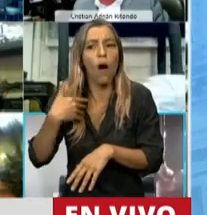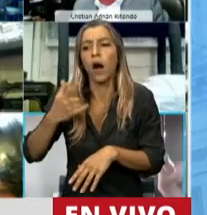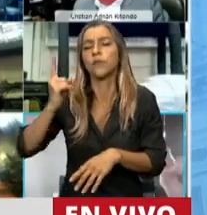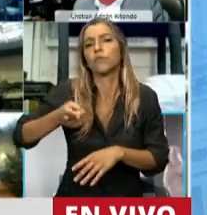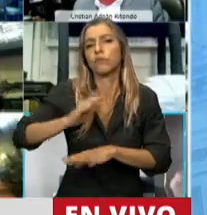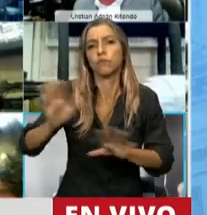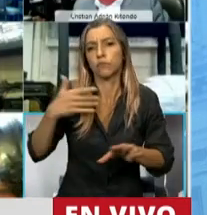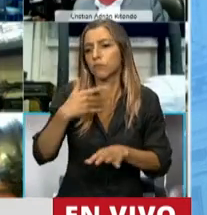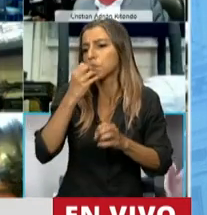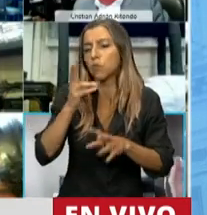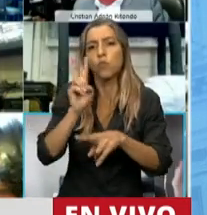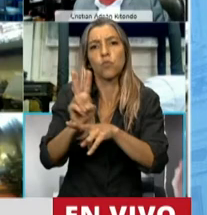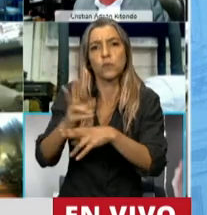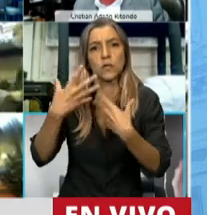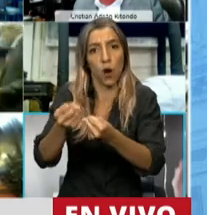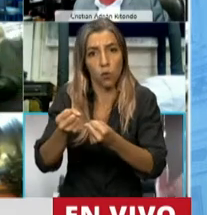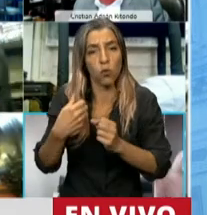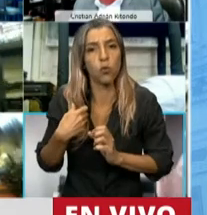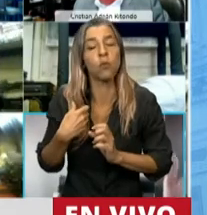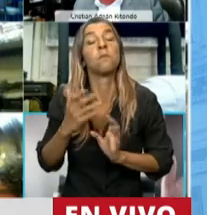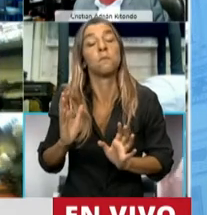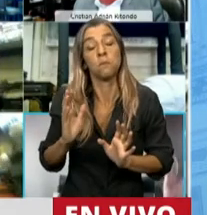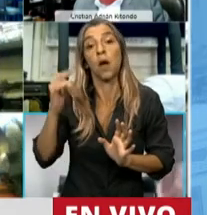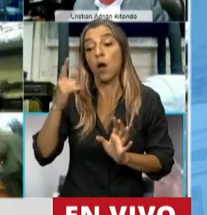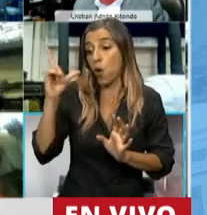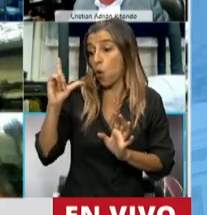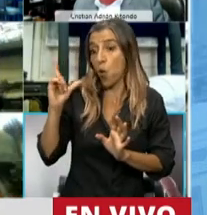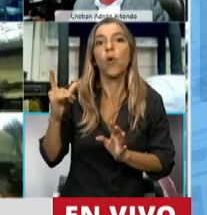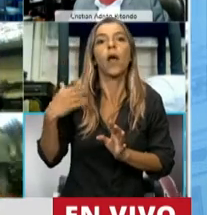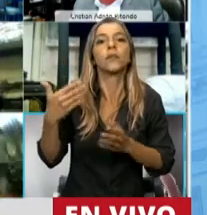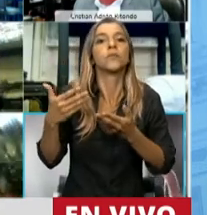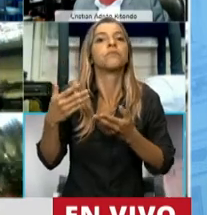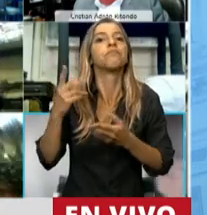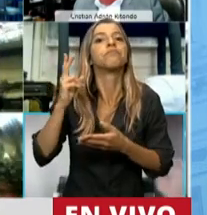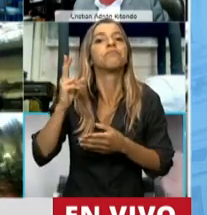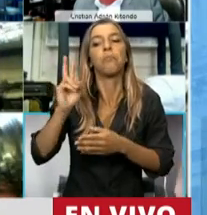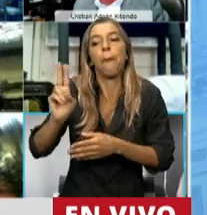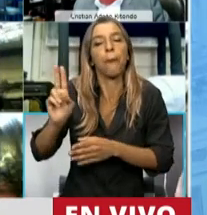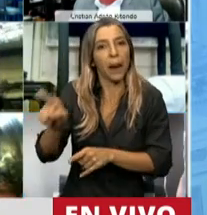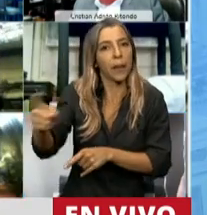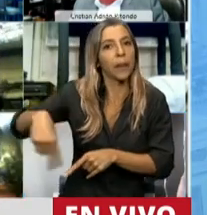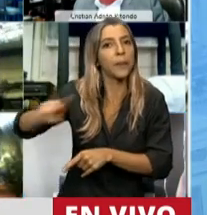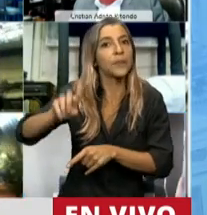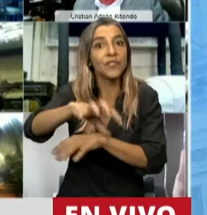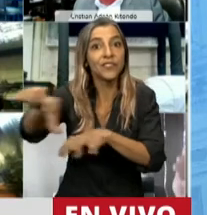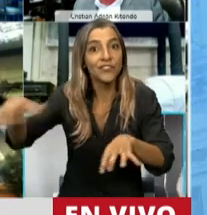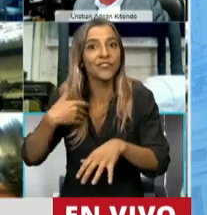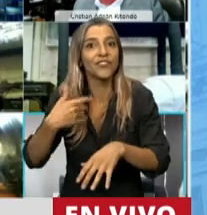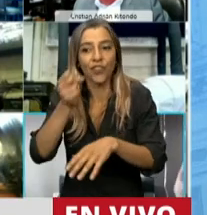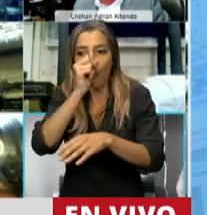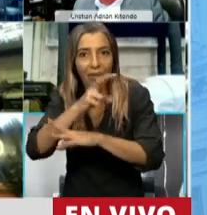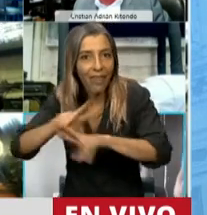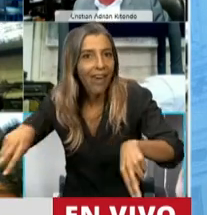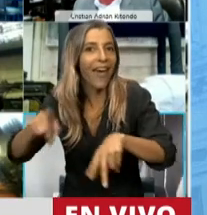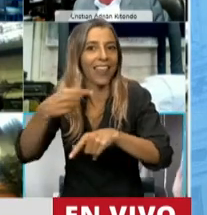economía, a partir del lunes se ha permitido la apertura de nuestros jardines maternales en toda la provincia. Esta es una excelente noticia y